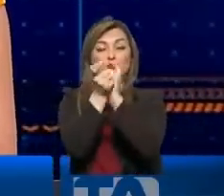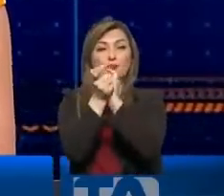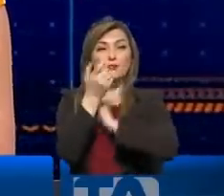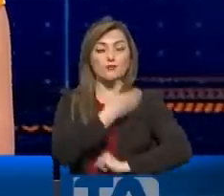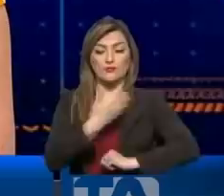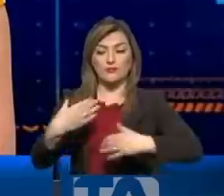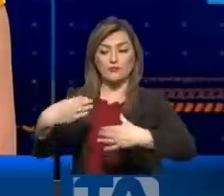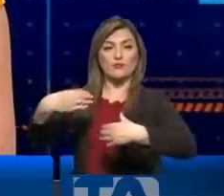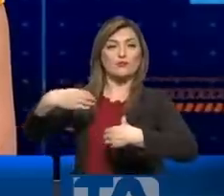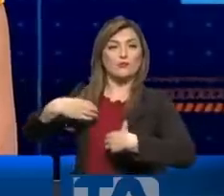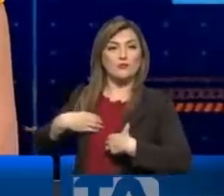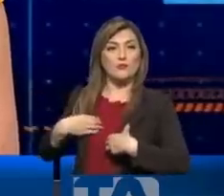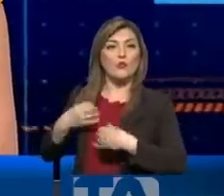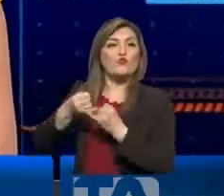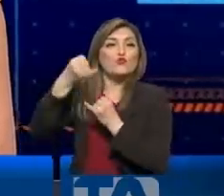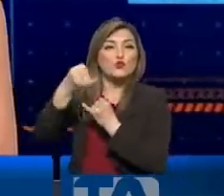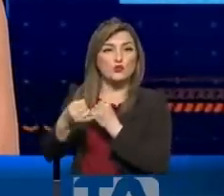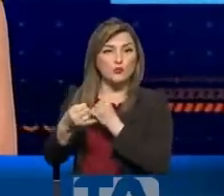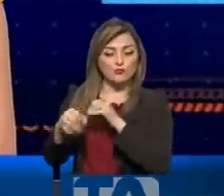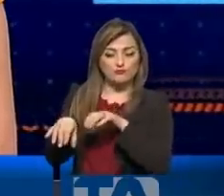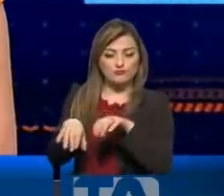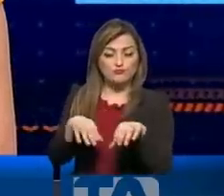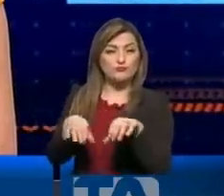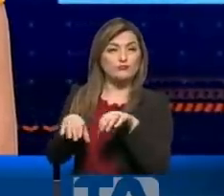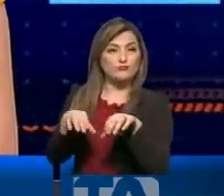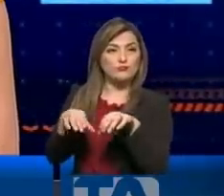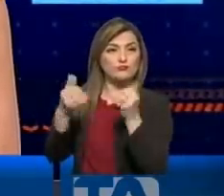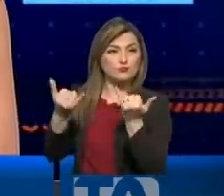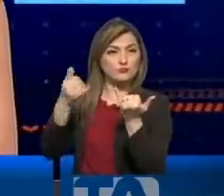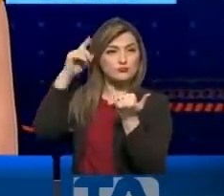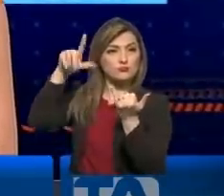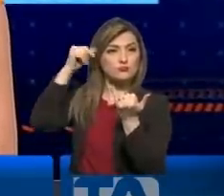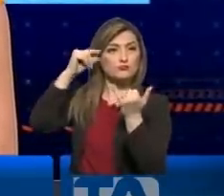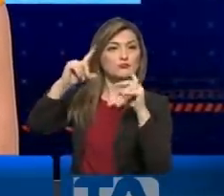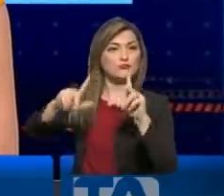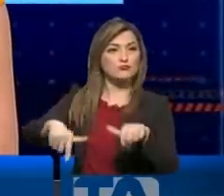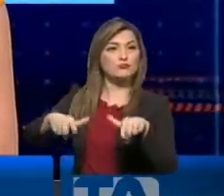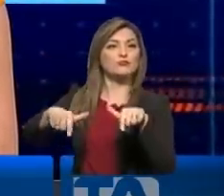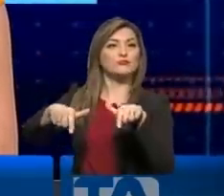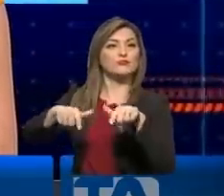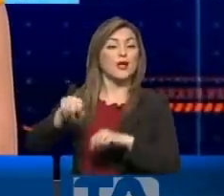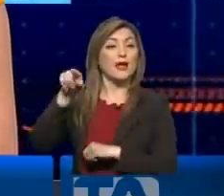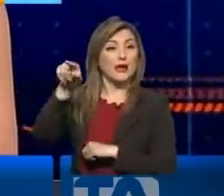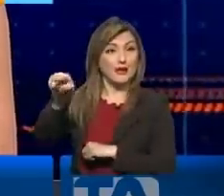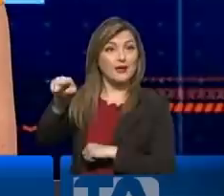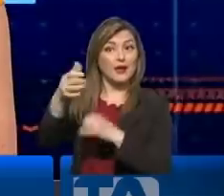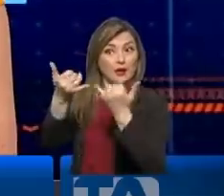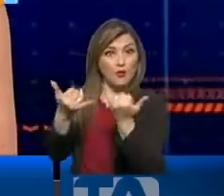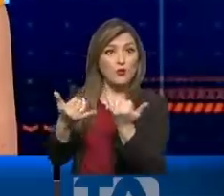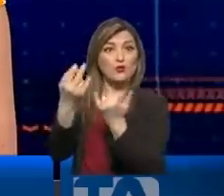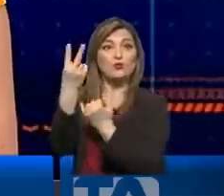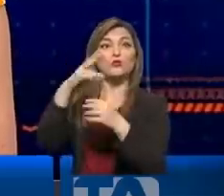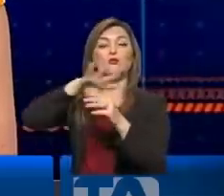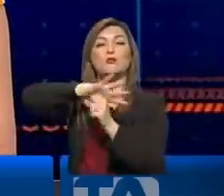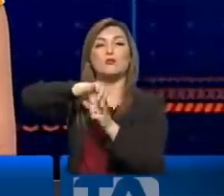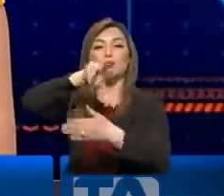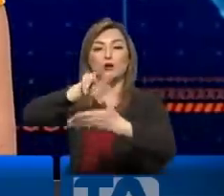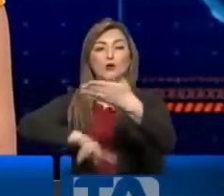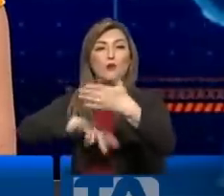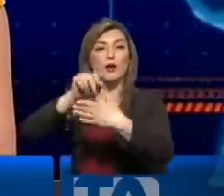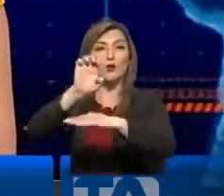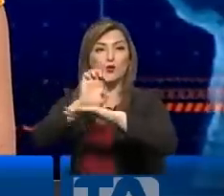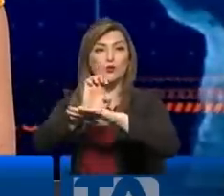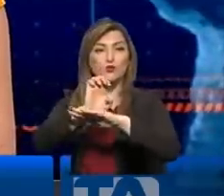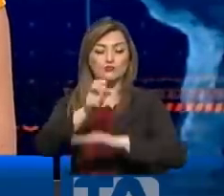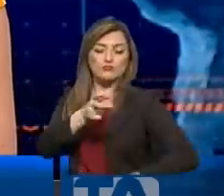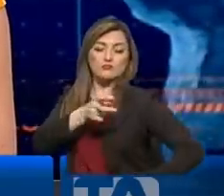serán las últimas gestiones presidenciales del actual gobierno. El presidente Moreno condecoró hoy a dos embajadores acreditados en el